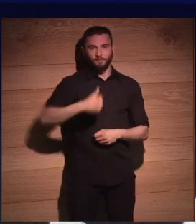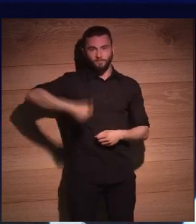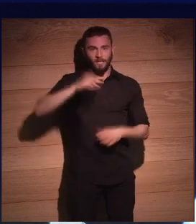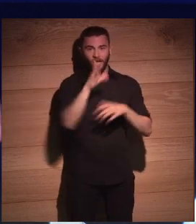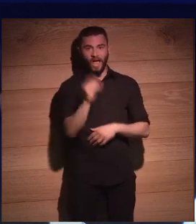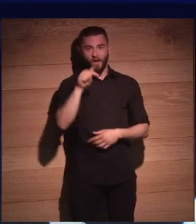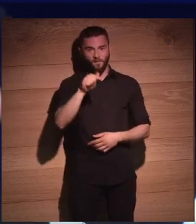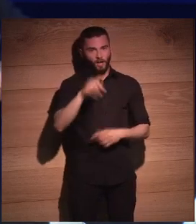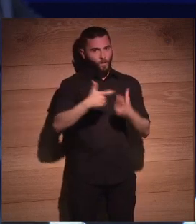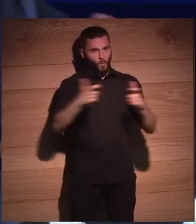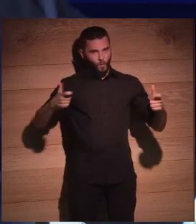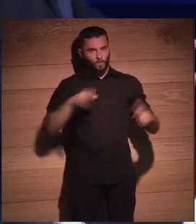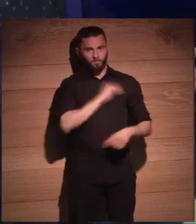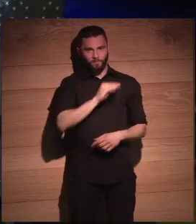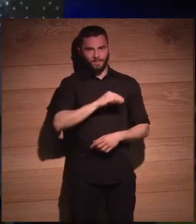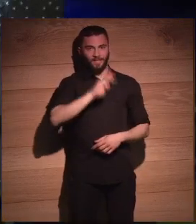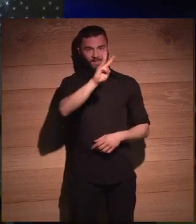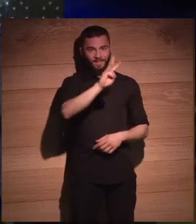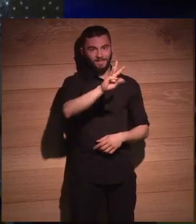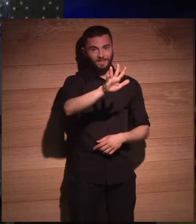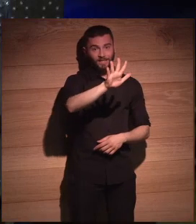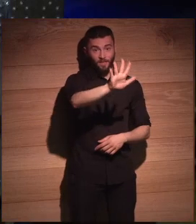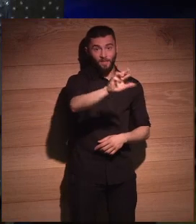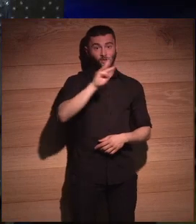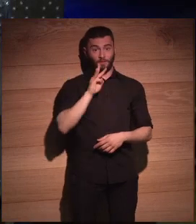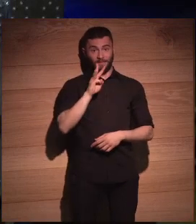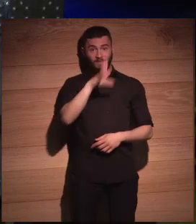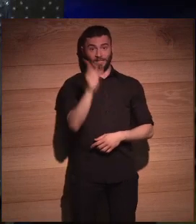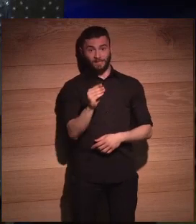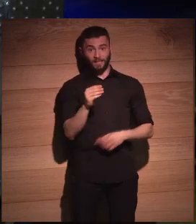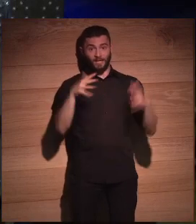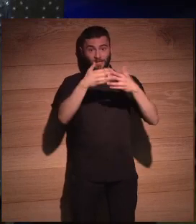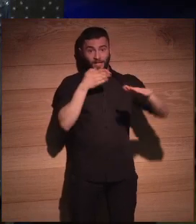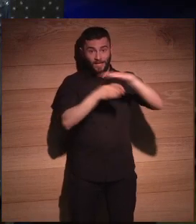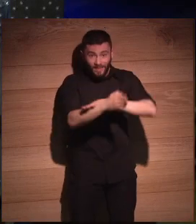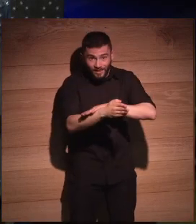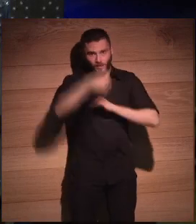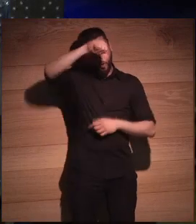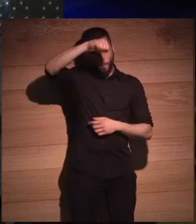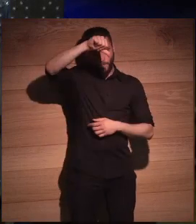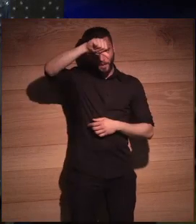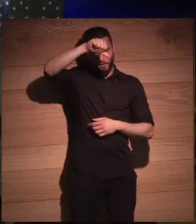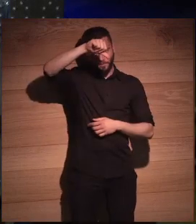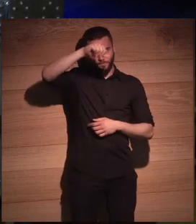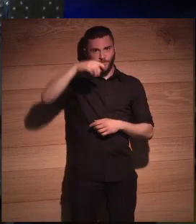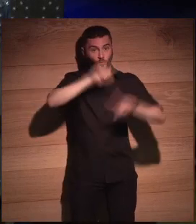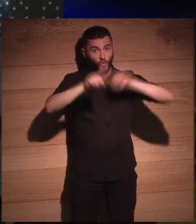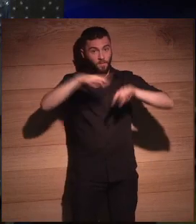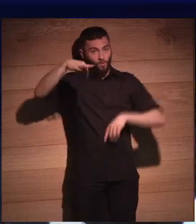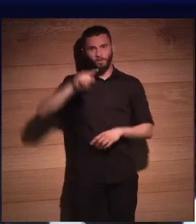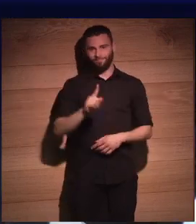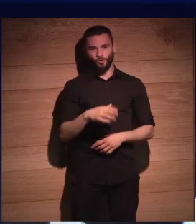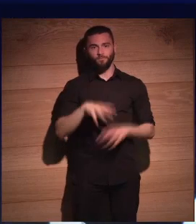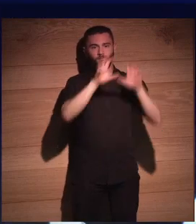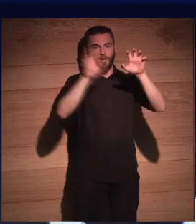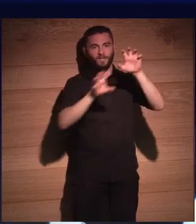número aumenta muchísimo. 3 de cada 5 personas que acceden a Internet en África son hombres. Y el problema no es solo eso, sino que hay